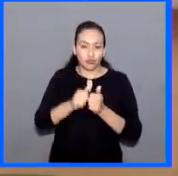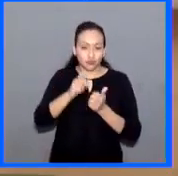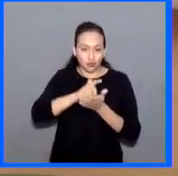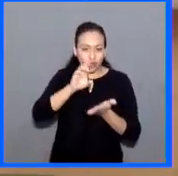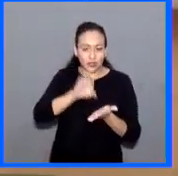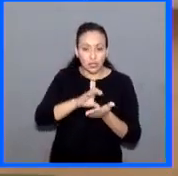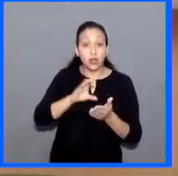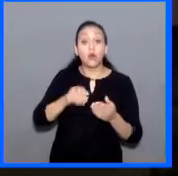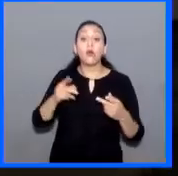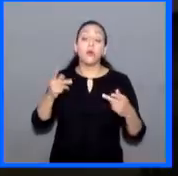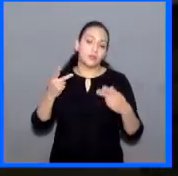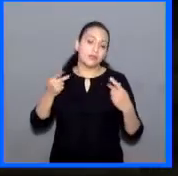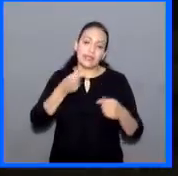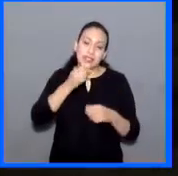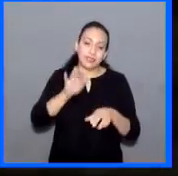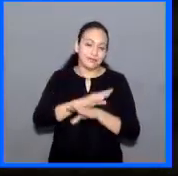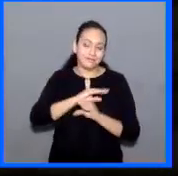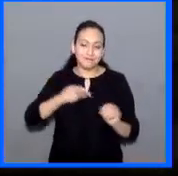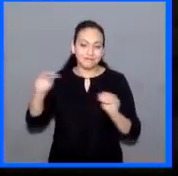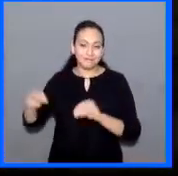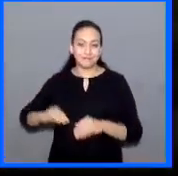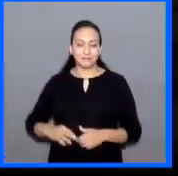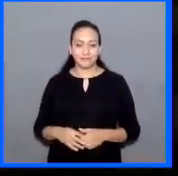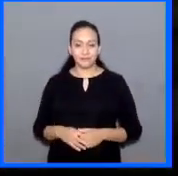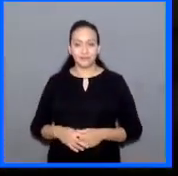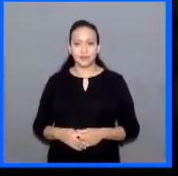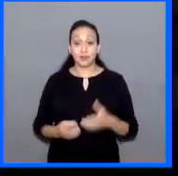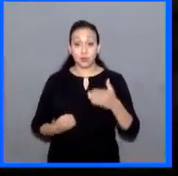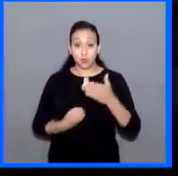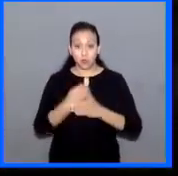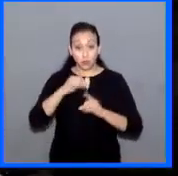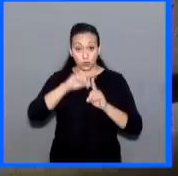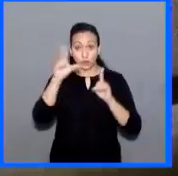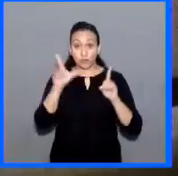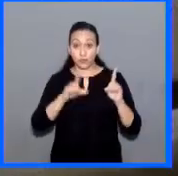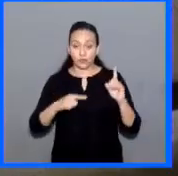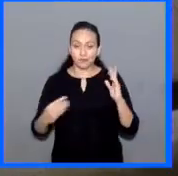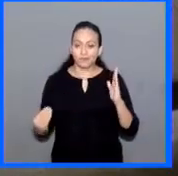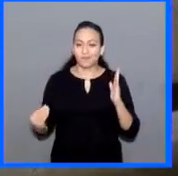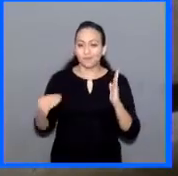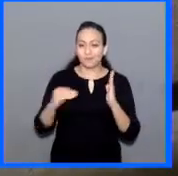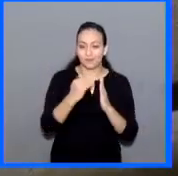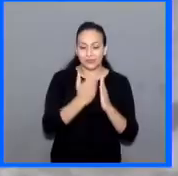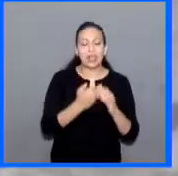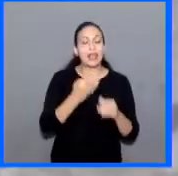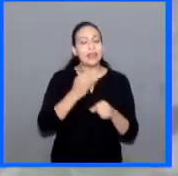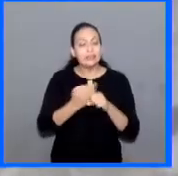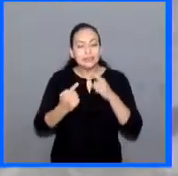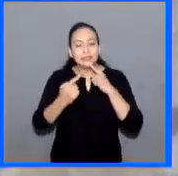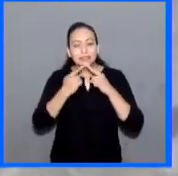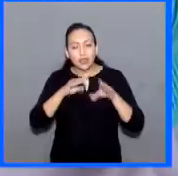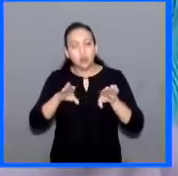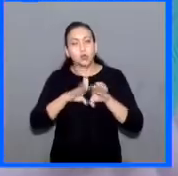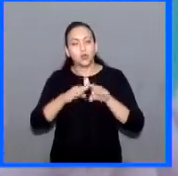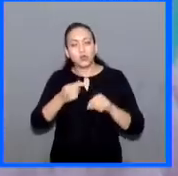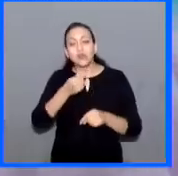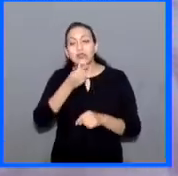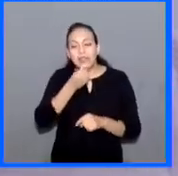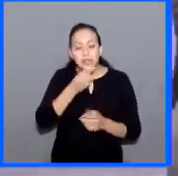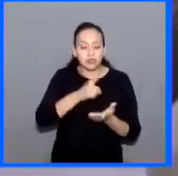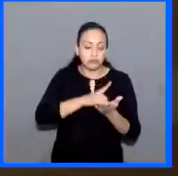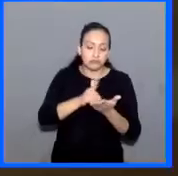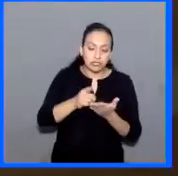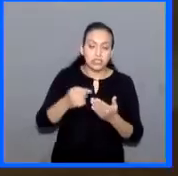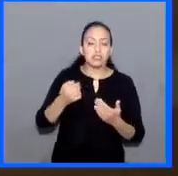movilidad. La nueva Suprema Corte de Justicia trabaja para proteger los derechos de niñas, niños y